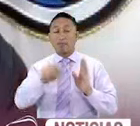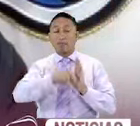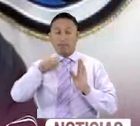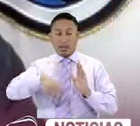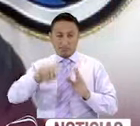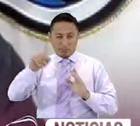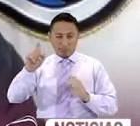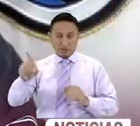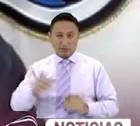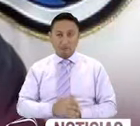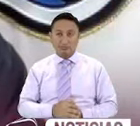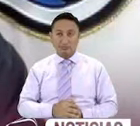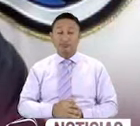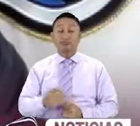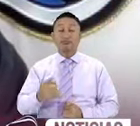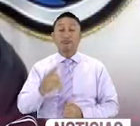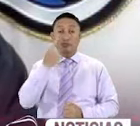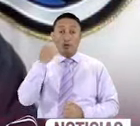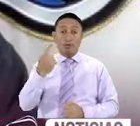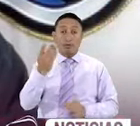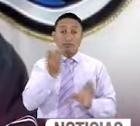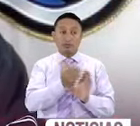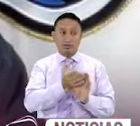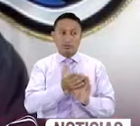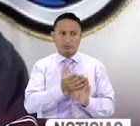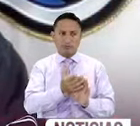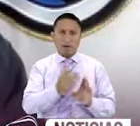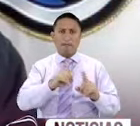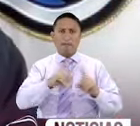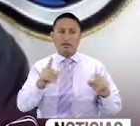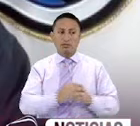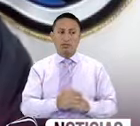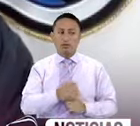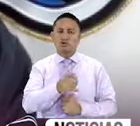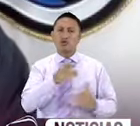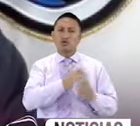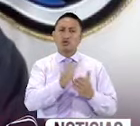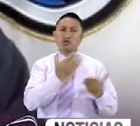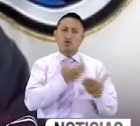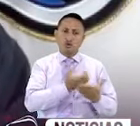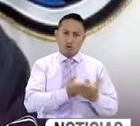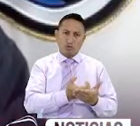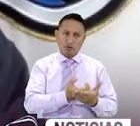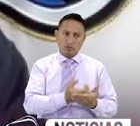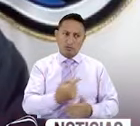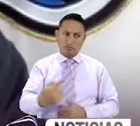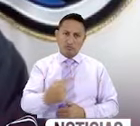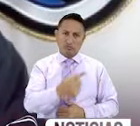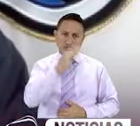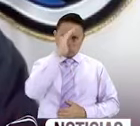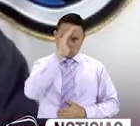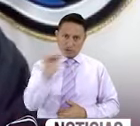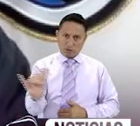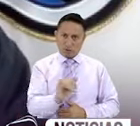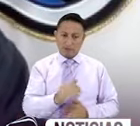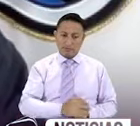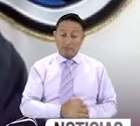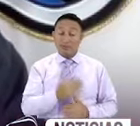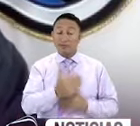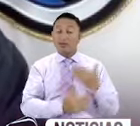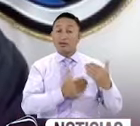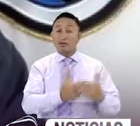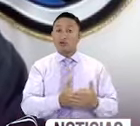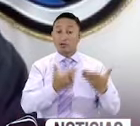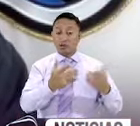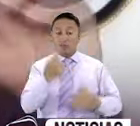pruebas psicológicas, pero ¿por qué no hacer el estudio socioeconómico que habla o que se presenta en Policía Nacional? Y posterior de eso terminar con pruebas de